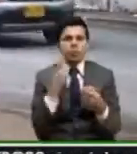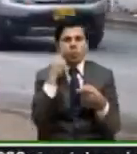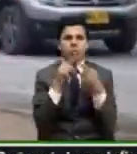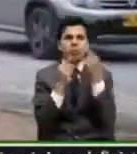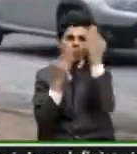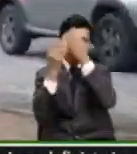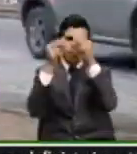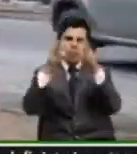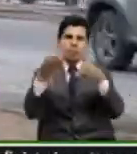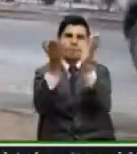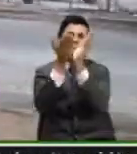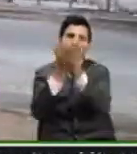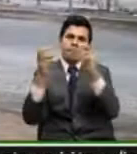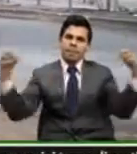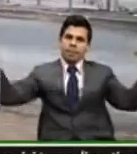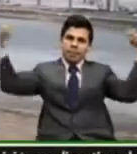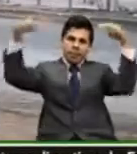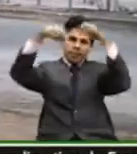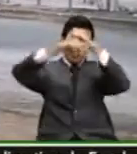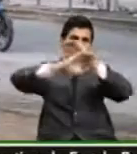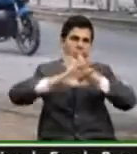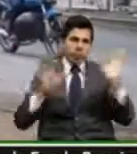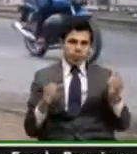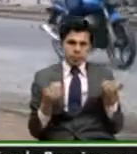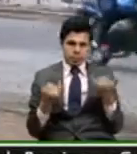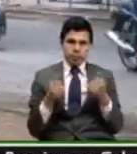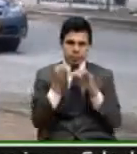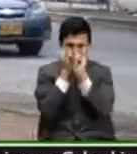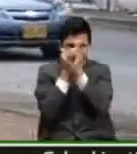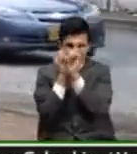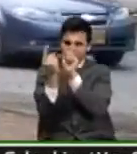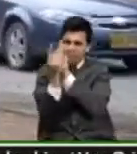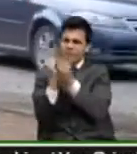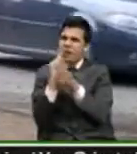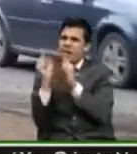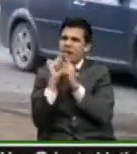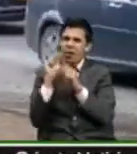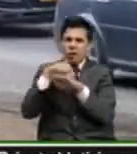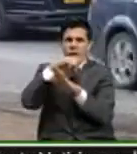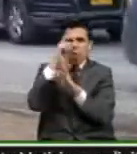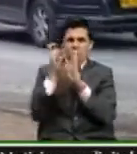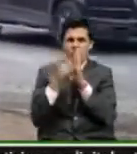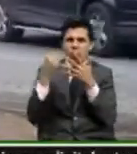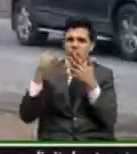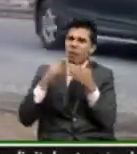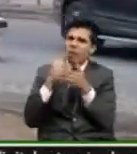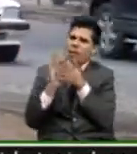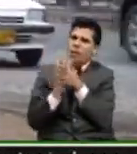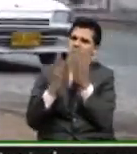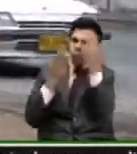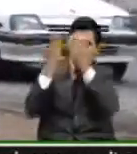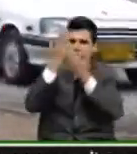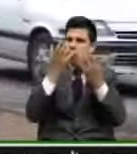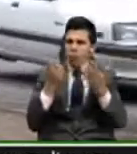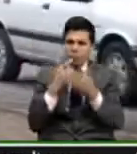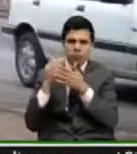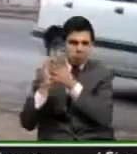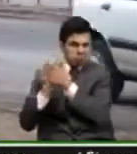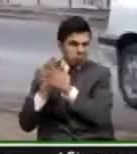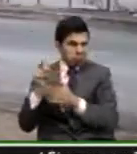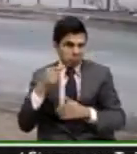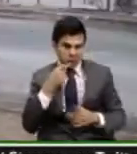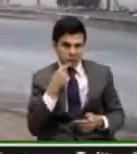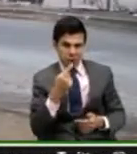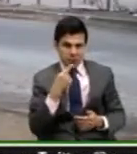el para el paso peatonal hablamos con el ingeniero y con todas las autoridades que tienen que ver que competen en esta prueba de carga y esto fue lo que nos contaron acerca